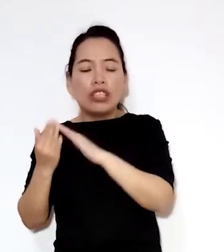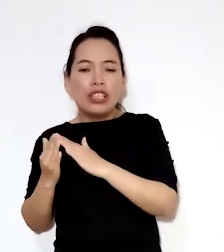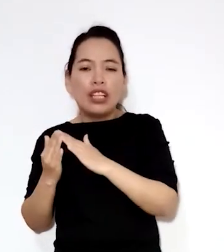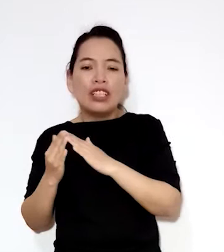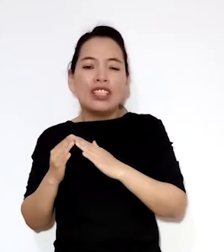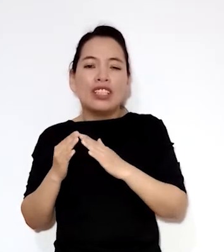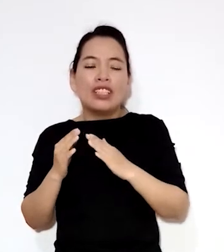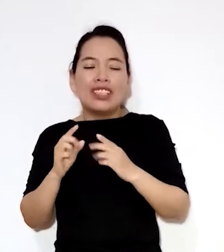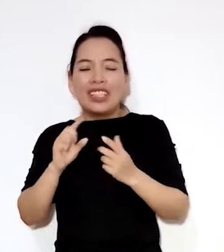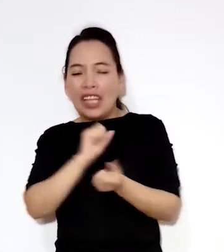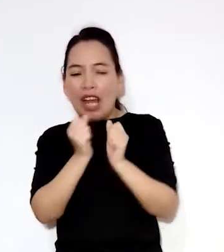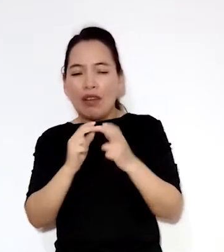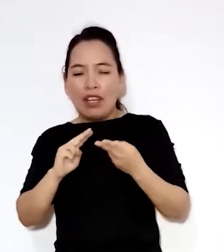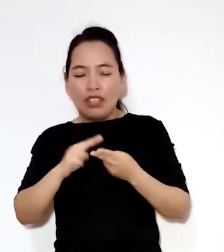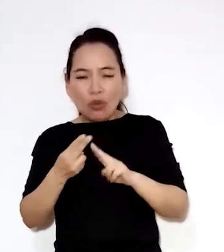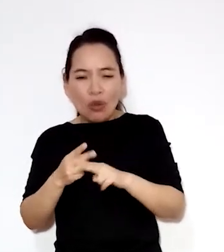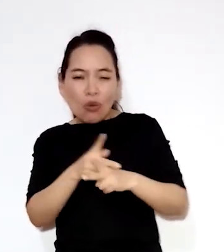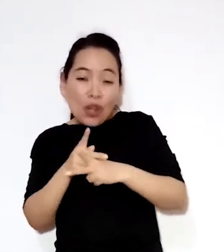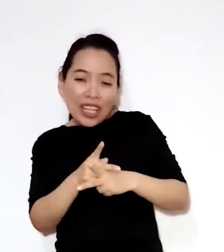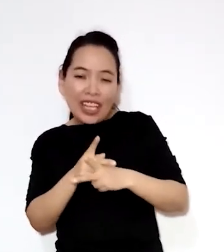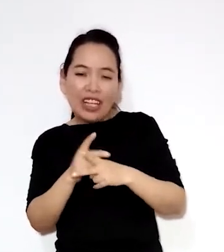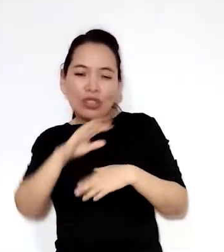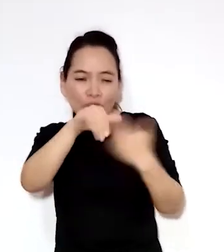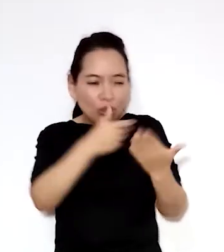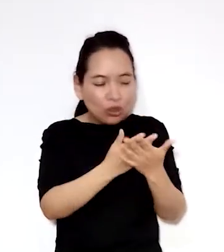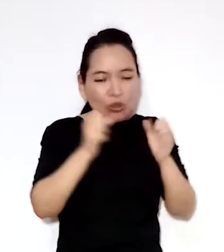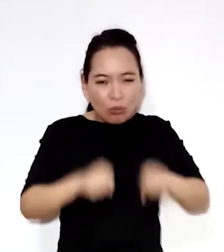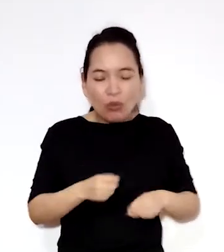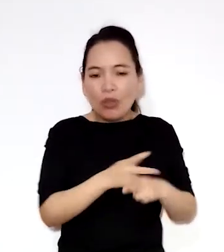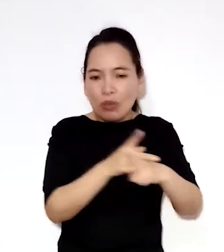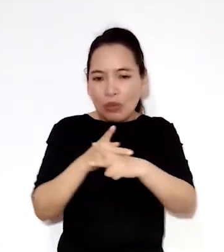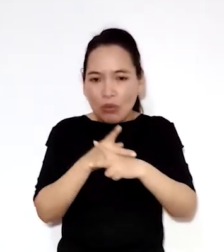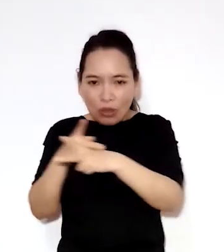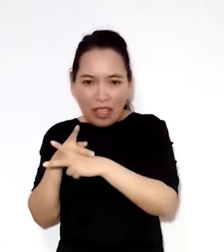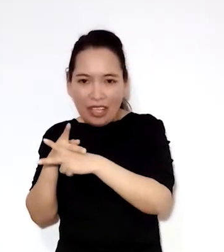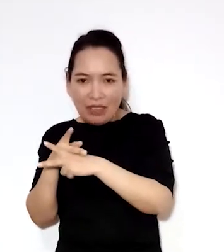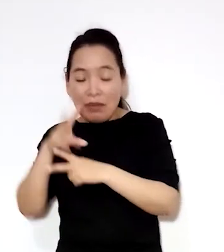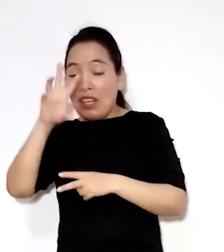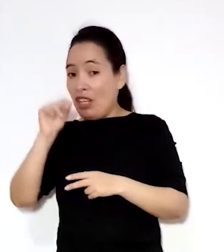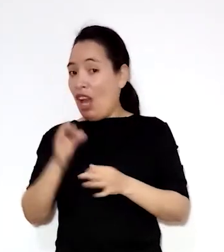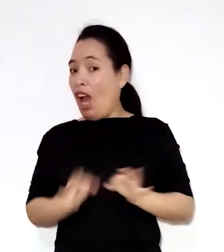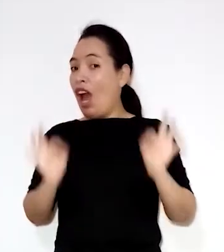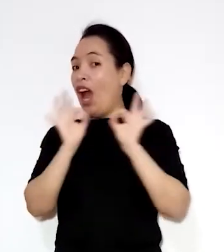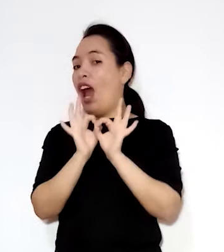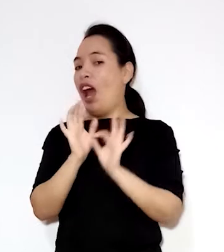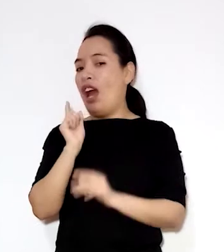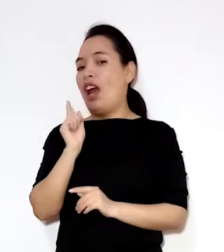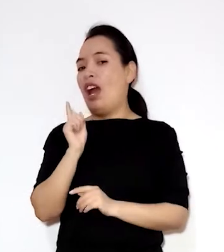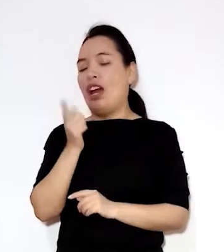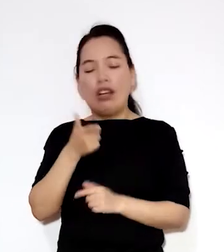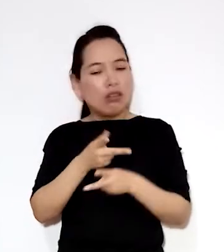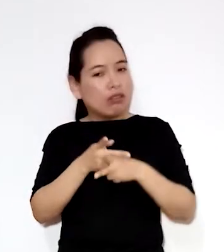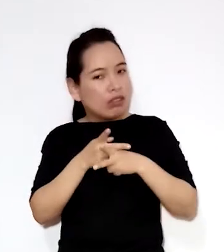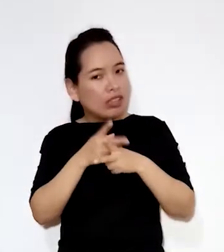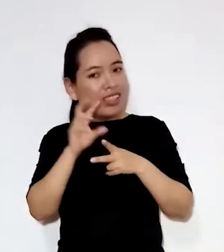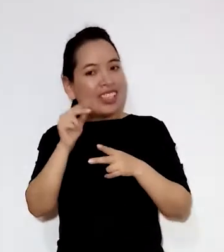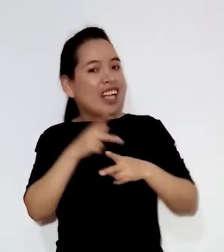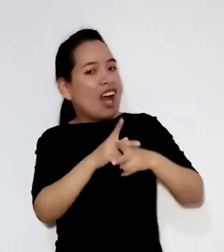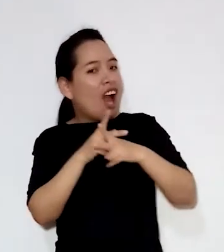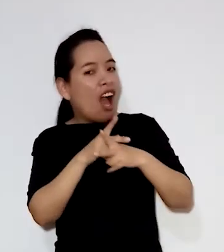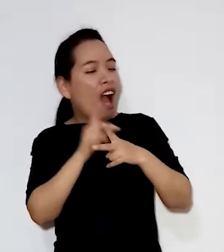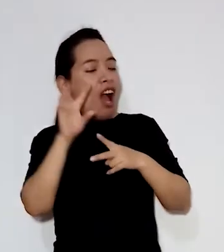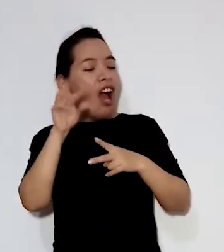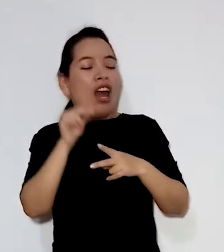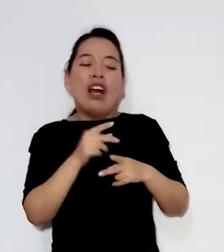cuidadanía, es decir, ser capaces de cuidarnos unos a otros. Pero importante, no cuidados por caridad,